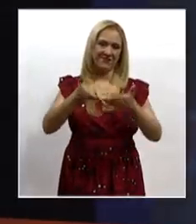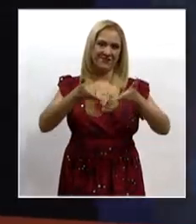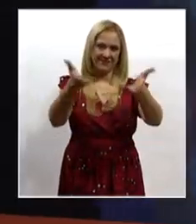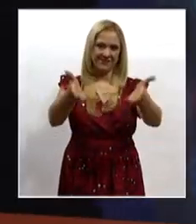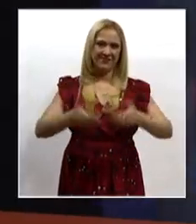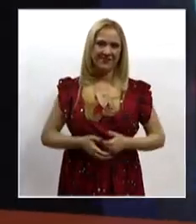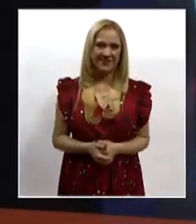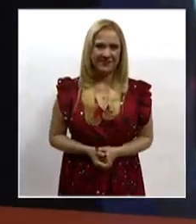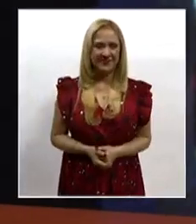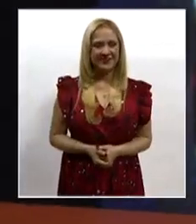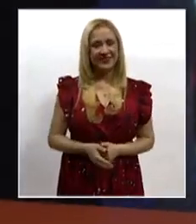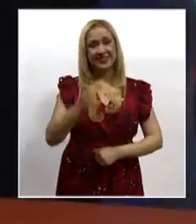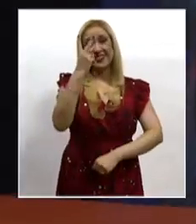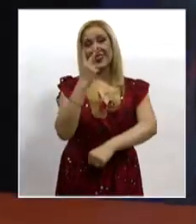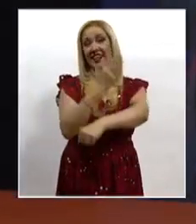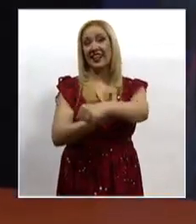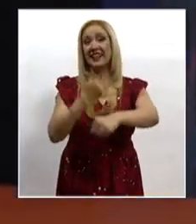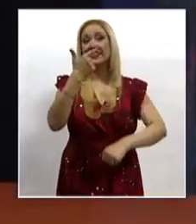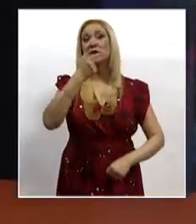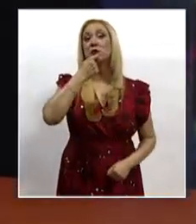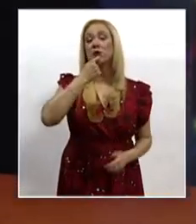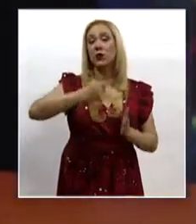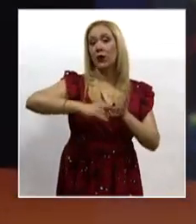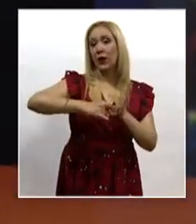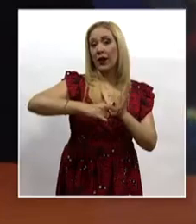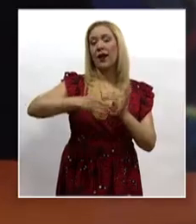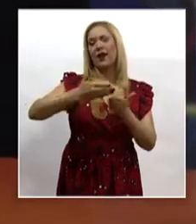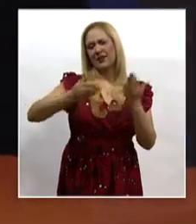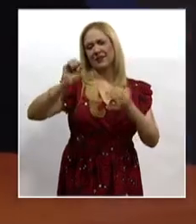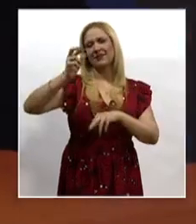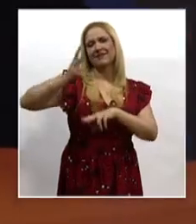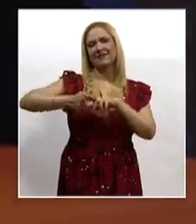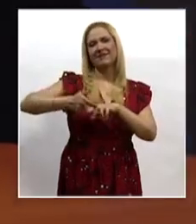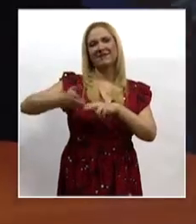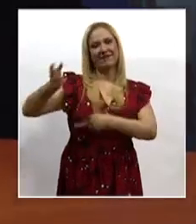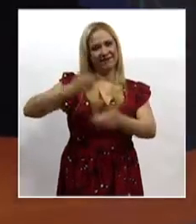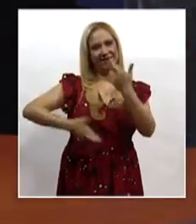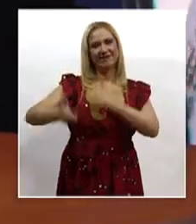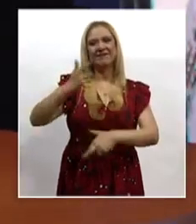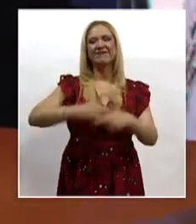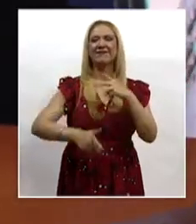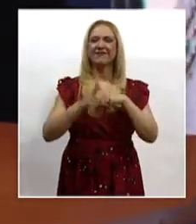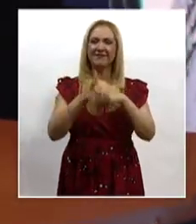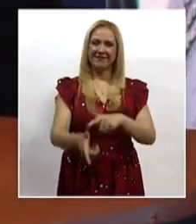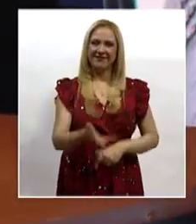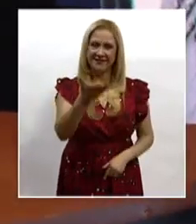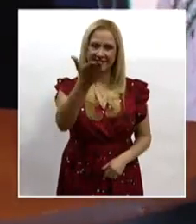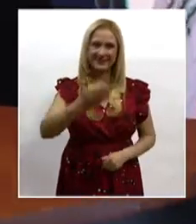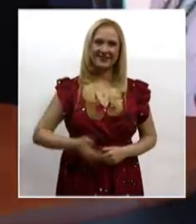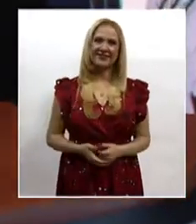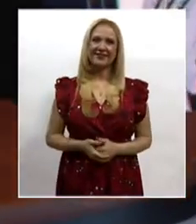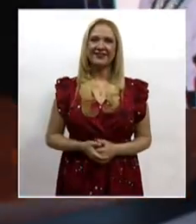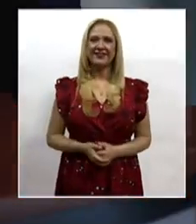Son 2:07 p.m, momento de hacer una pausa, pero regresamos con más información. Estamos en Corte Informativo.